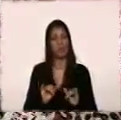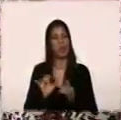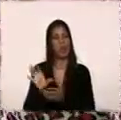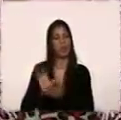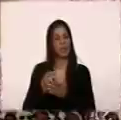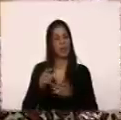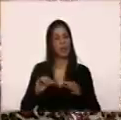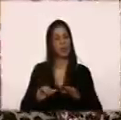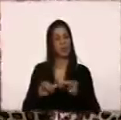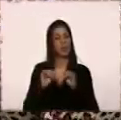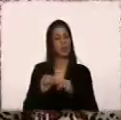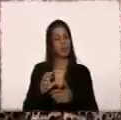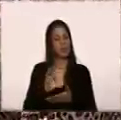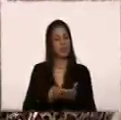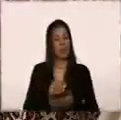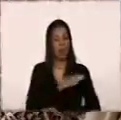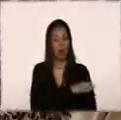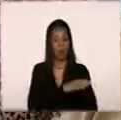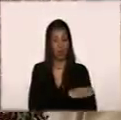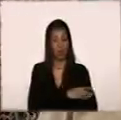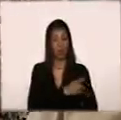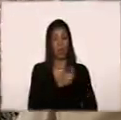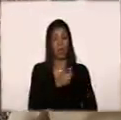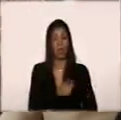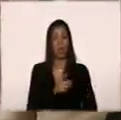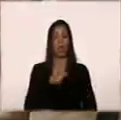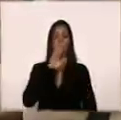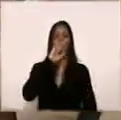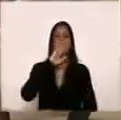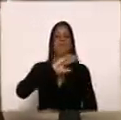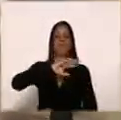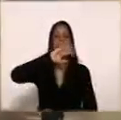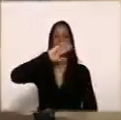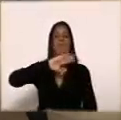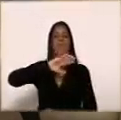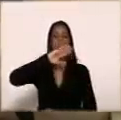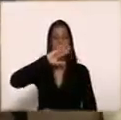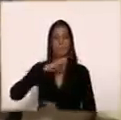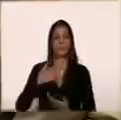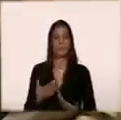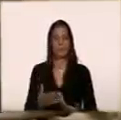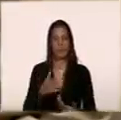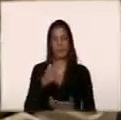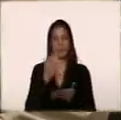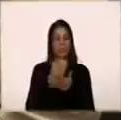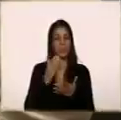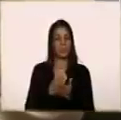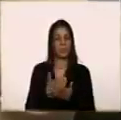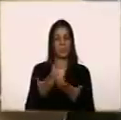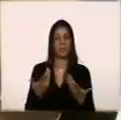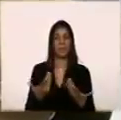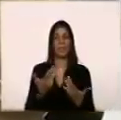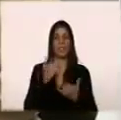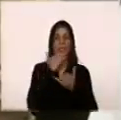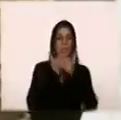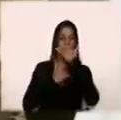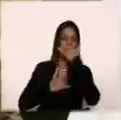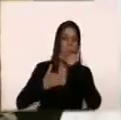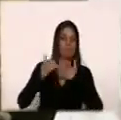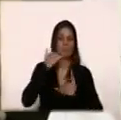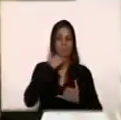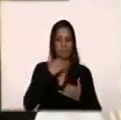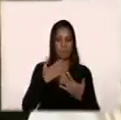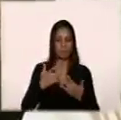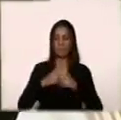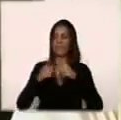eso su fracaso tras fracaso, por eso su inexcusable torpeza y por eso la gran claridad y madurez política